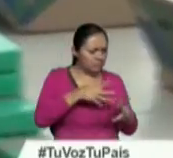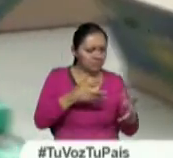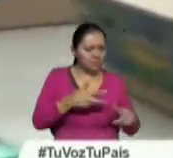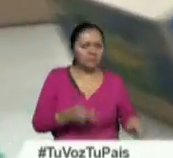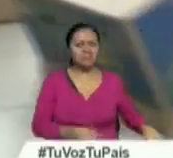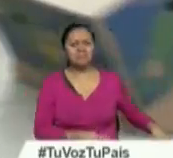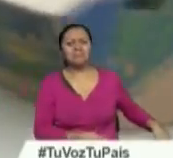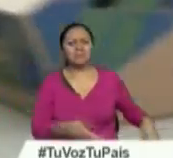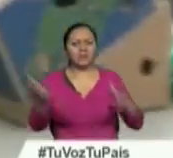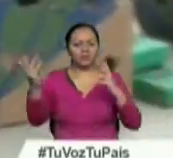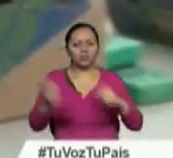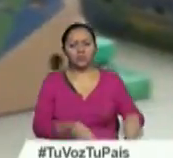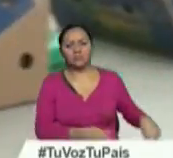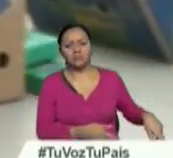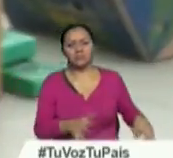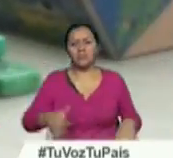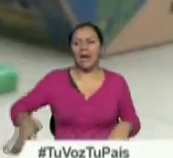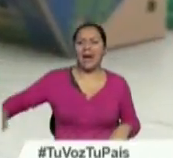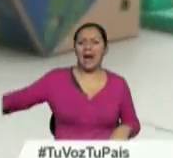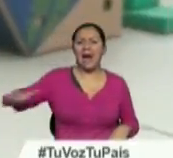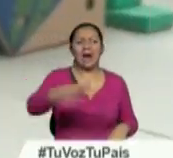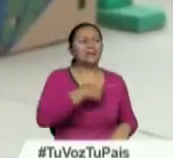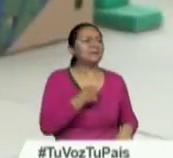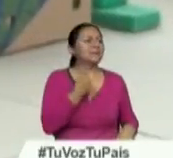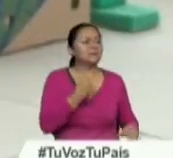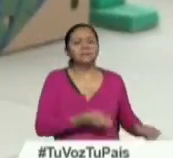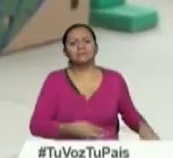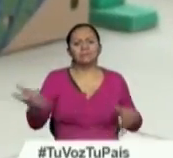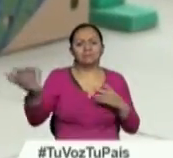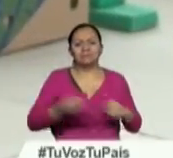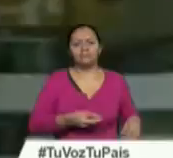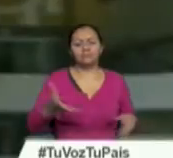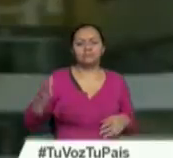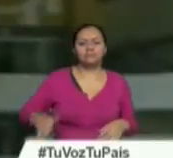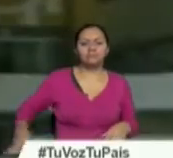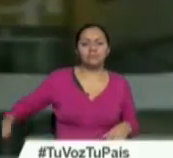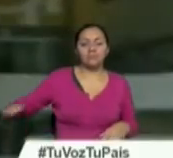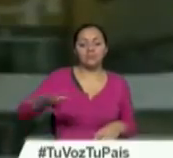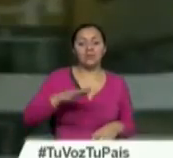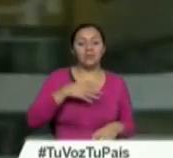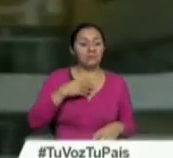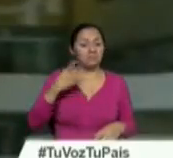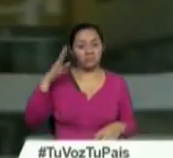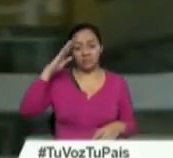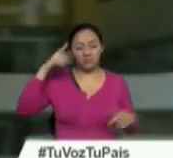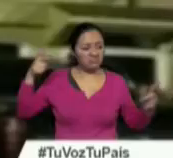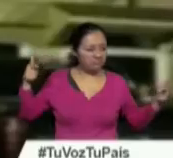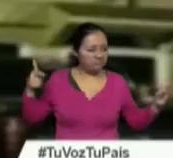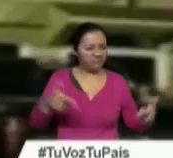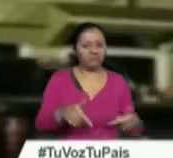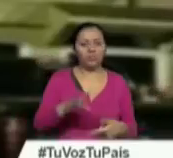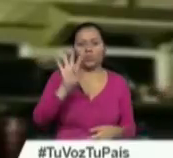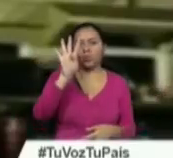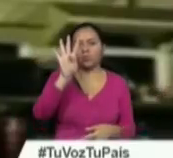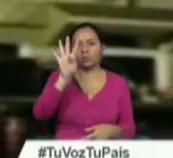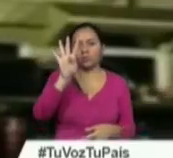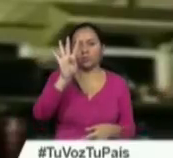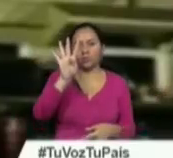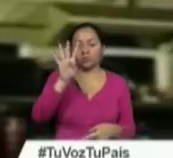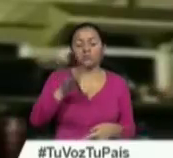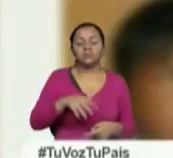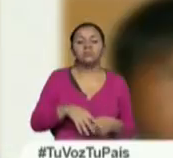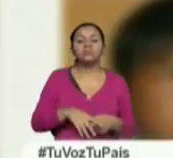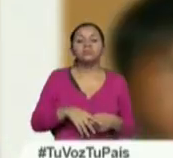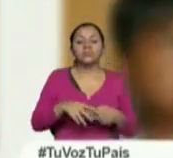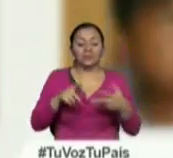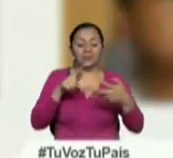arrojaban paquetes de droga al mar. Tras la rápida acción, se capturó a 4 ciudadanos, 3 ecuatorianos y 1 guatemalteco, y